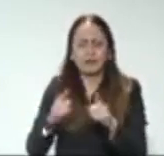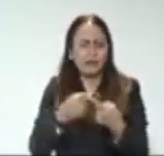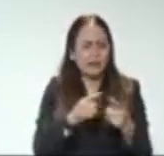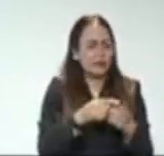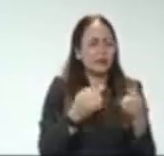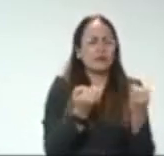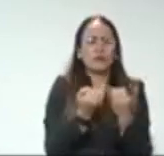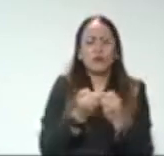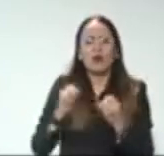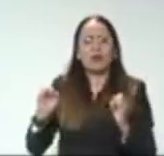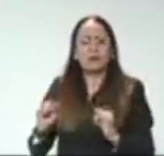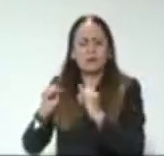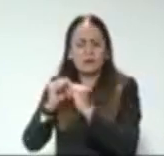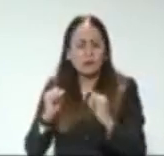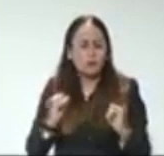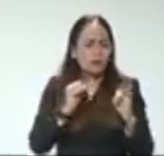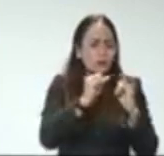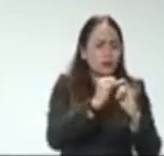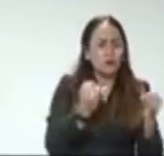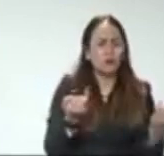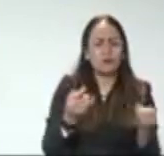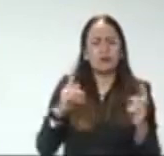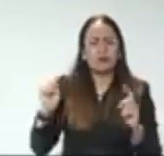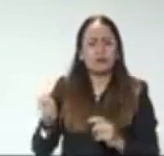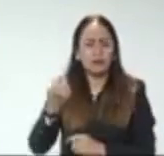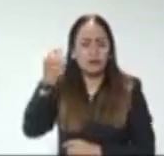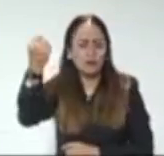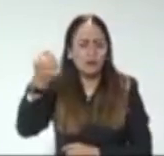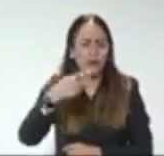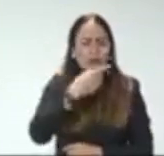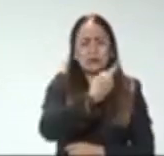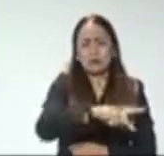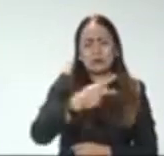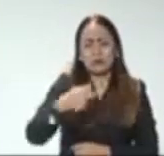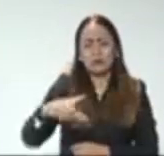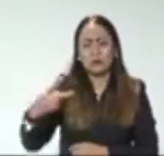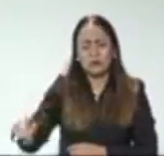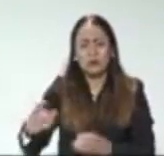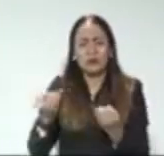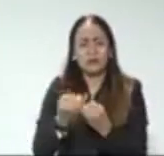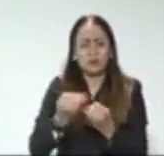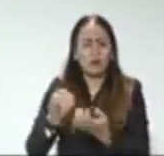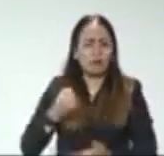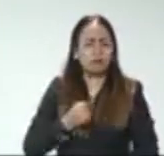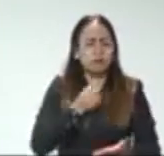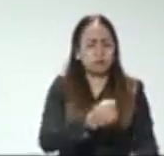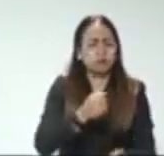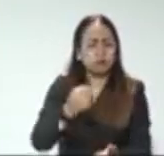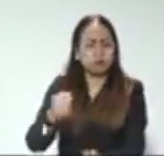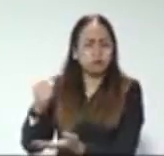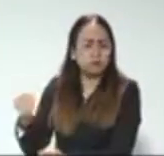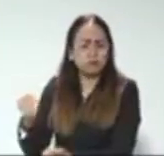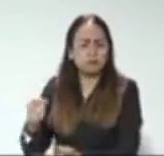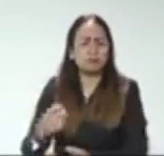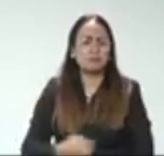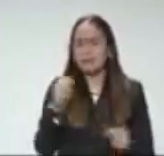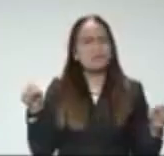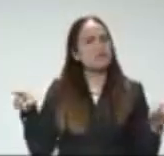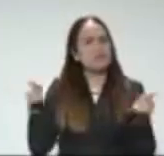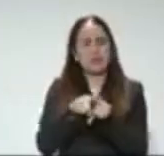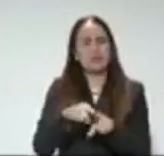con tecnologías propias con inversiones particulares etcétera etcétera